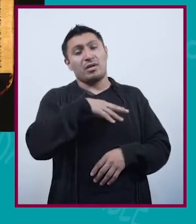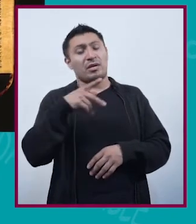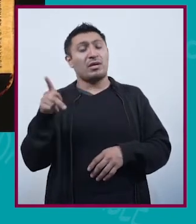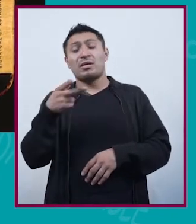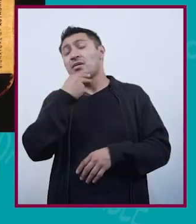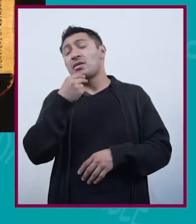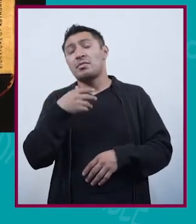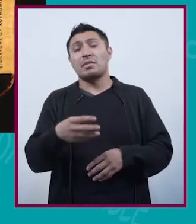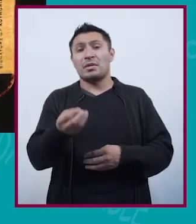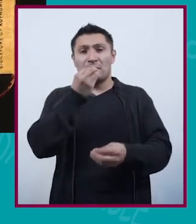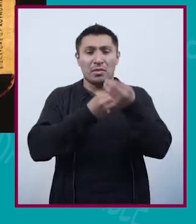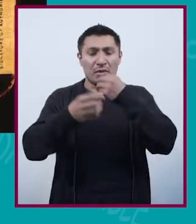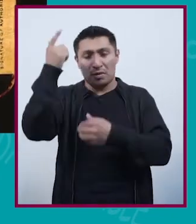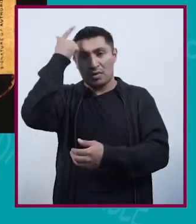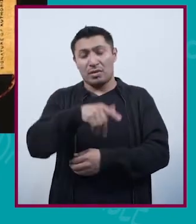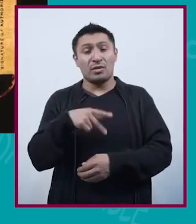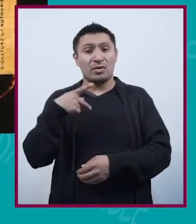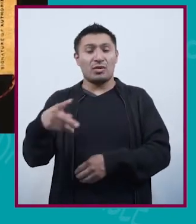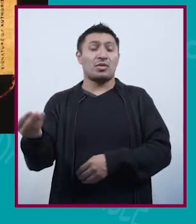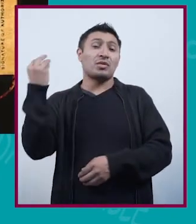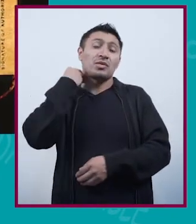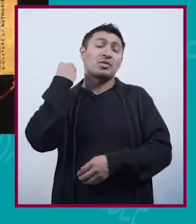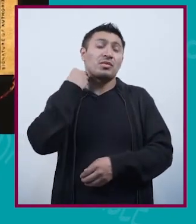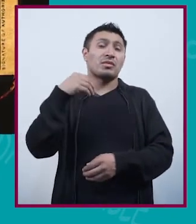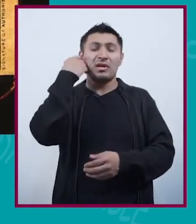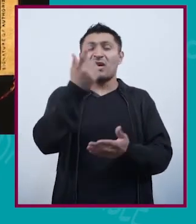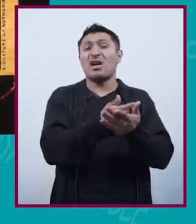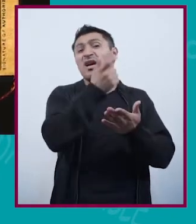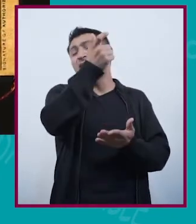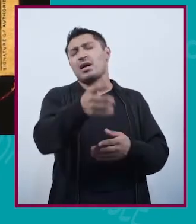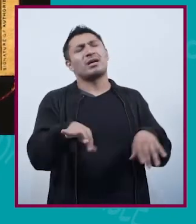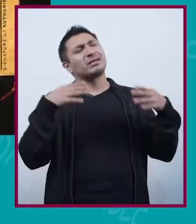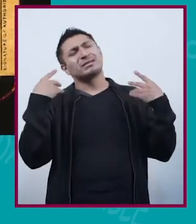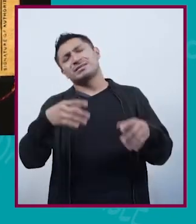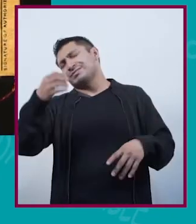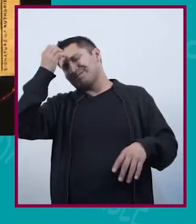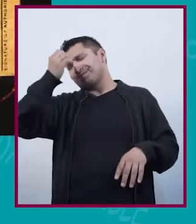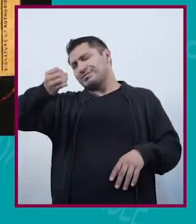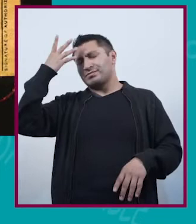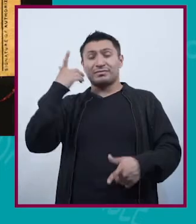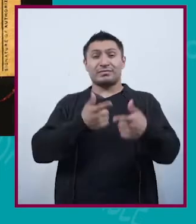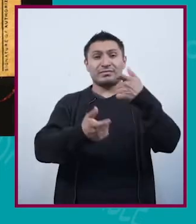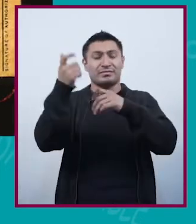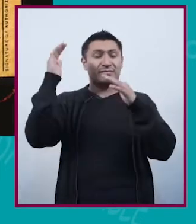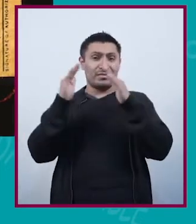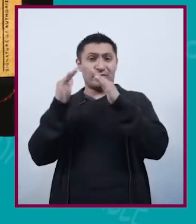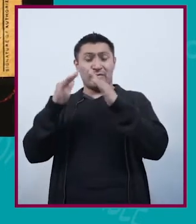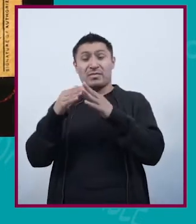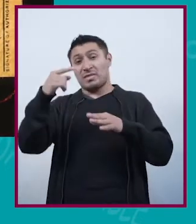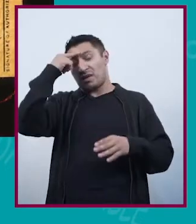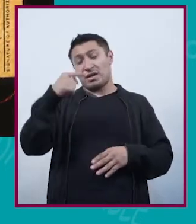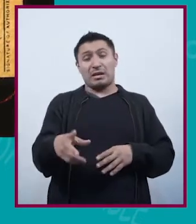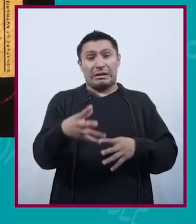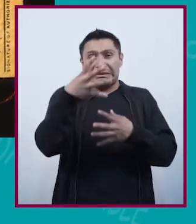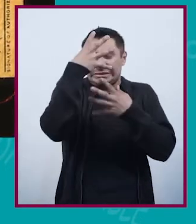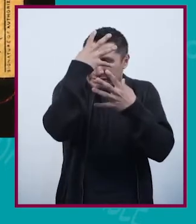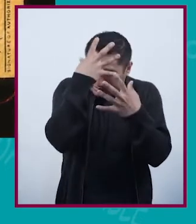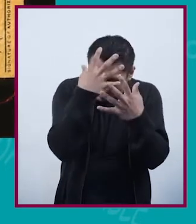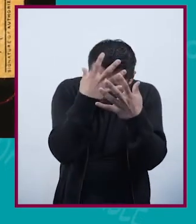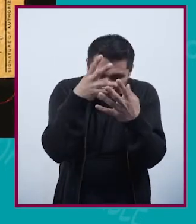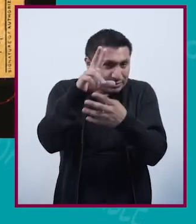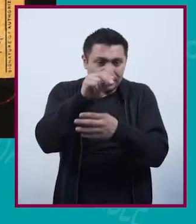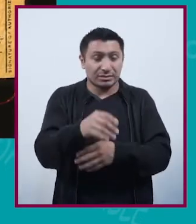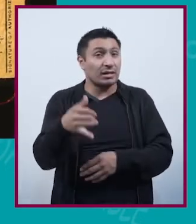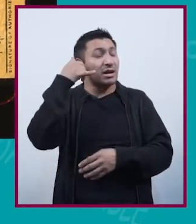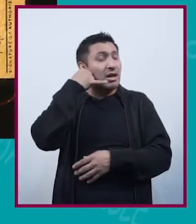York, este empresario se encontraba cenando con sus abogados y al querer pagar la cuenta se dio cuenta de que había olvidado su dinero en la casa. Para